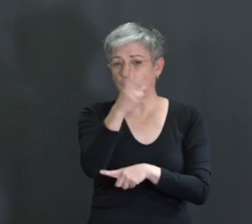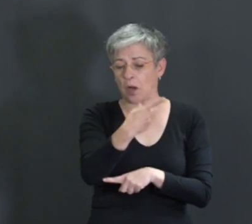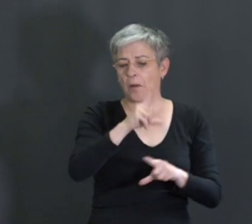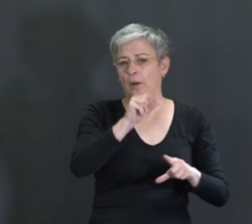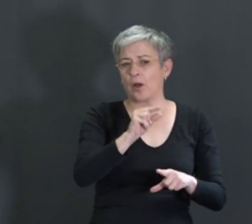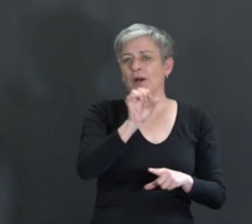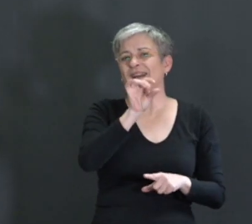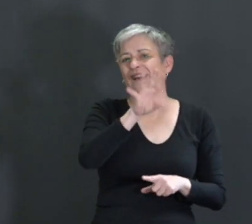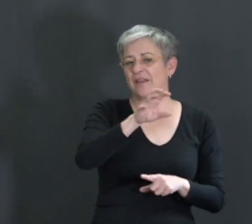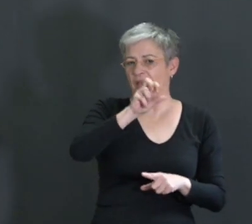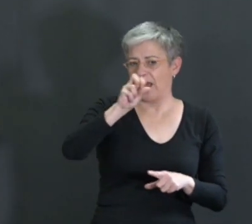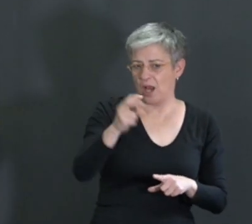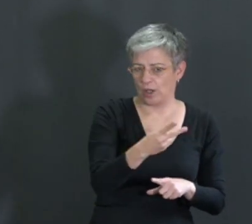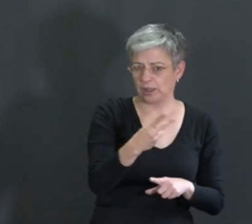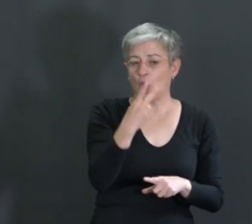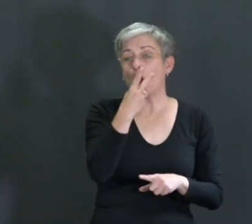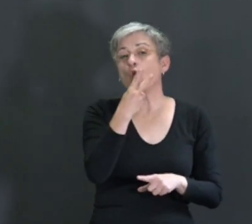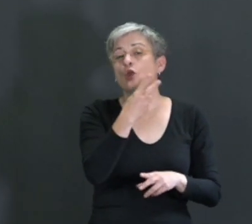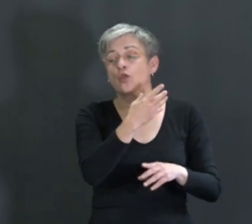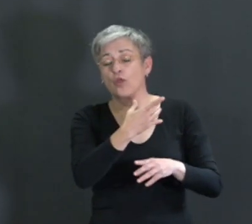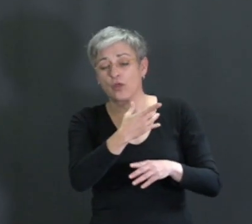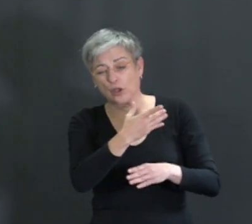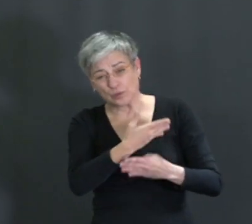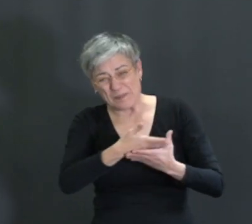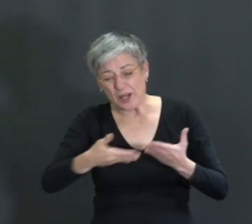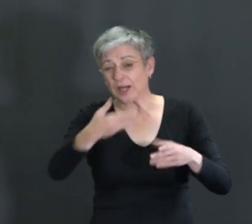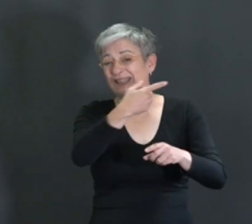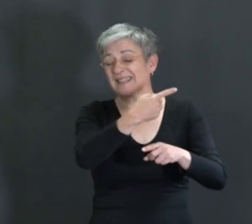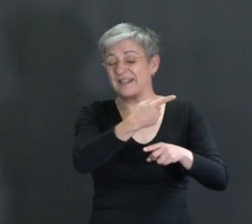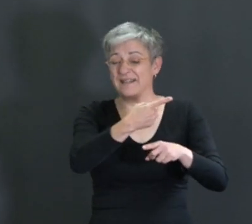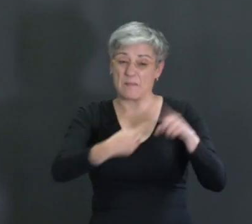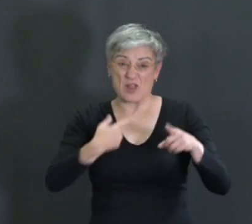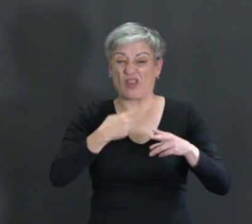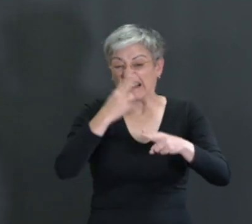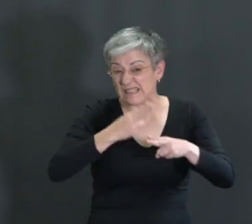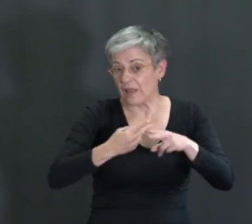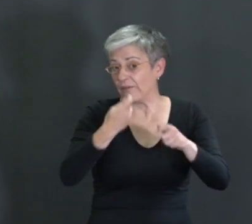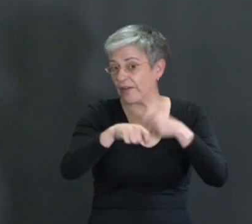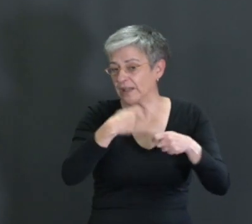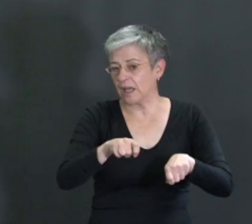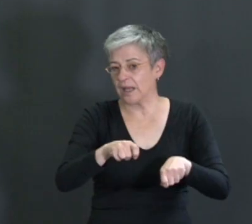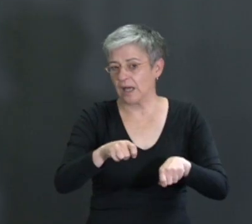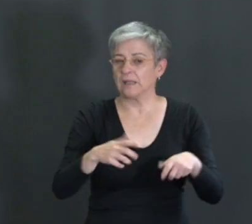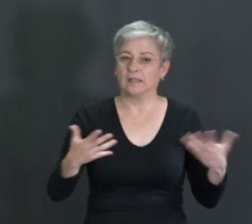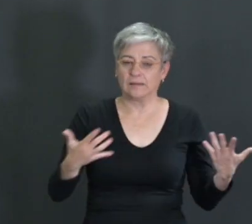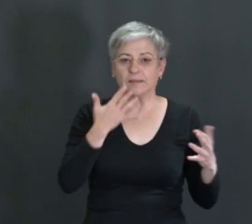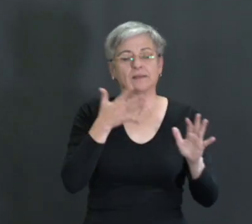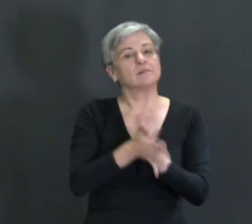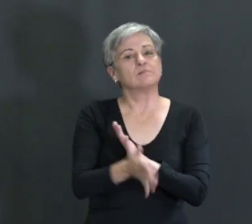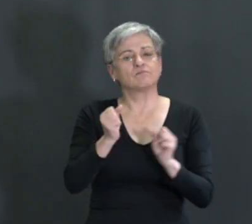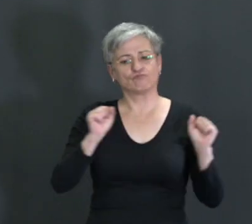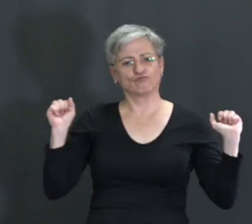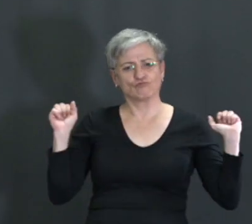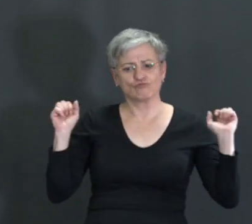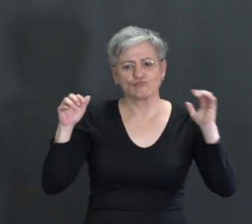barata 15 euros, ¿no? Y 2,5 millones de entradas vendidas, ¿no? Pues eso, hay una afluencia